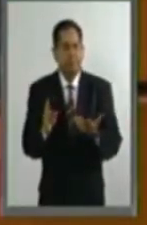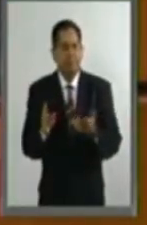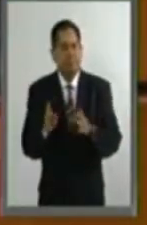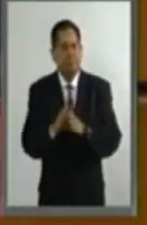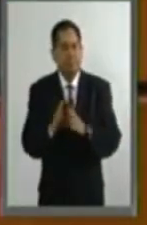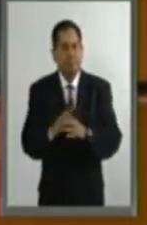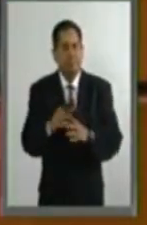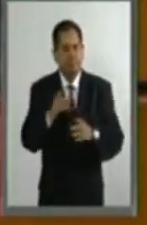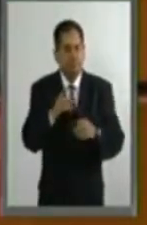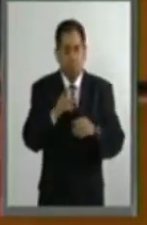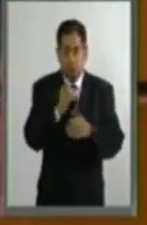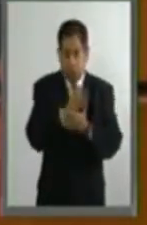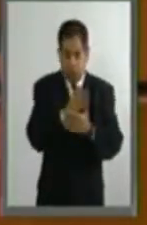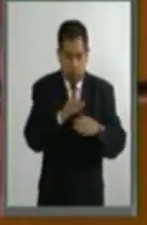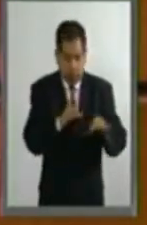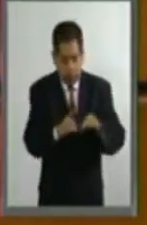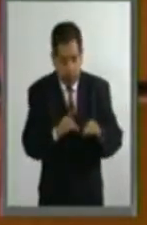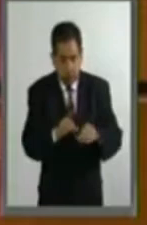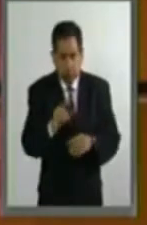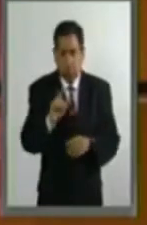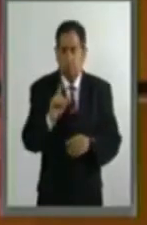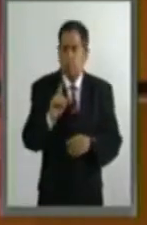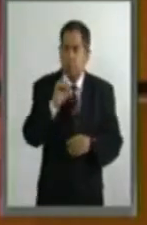de trabajo, de